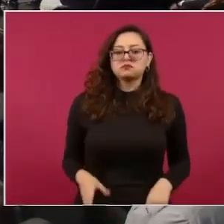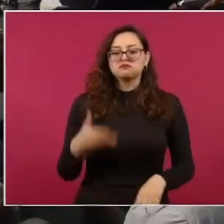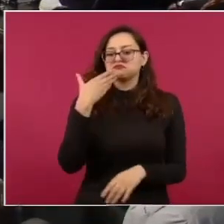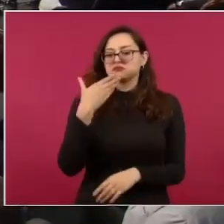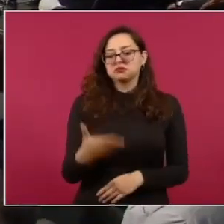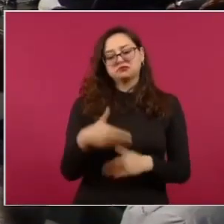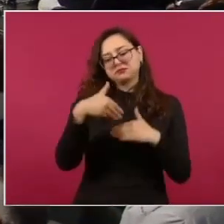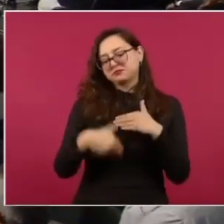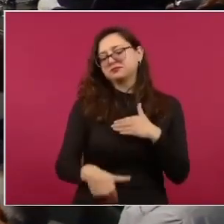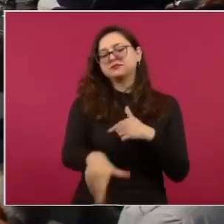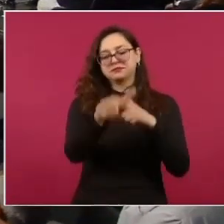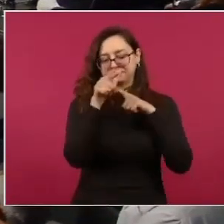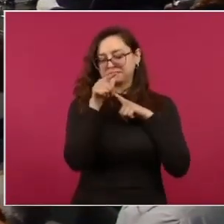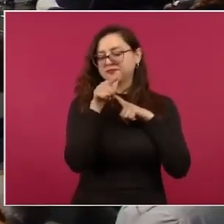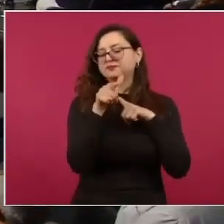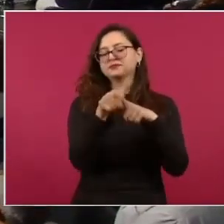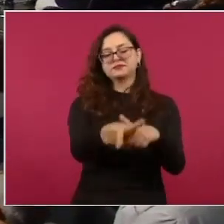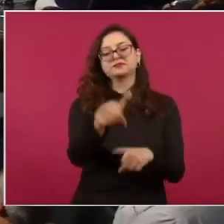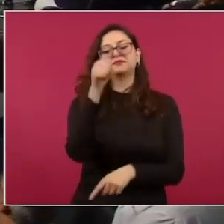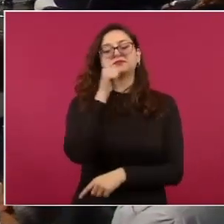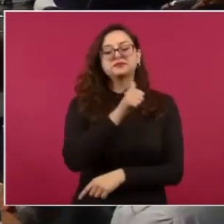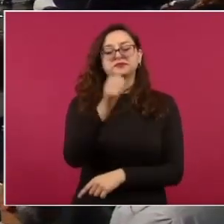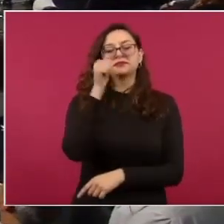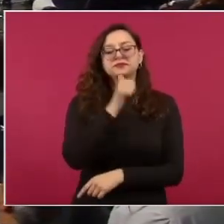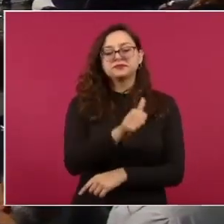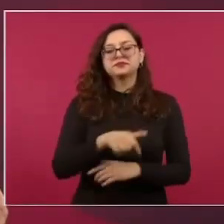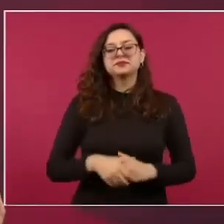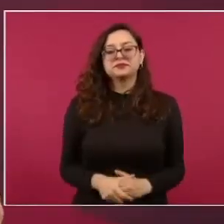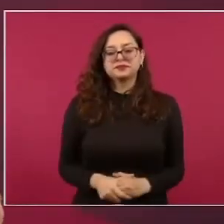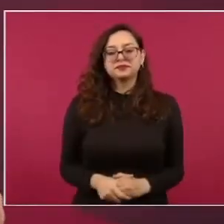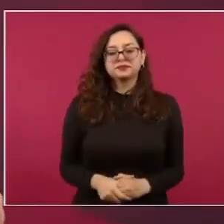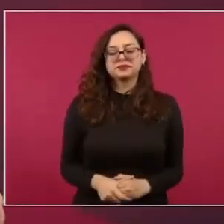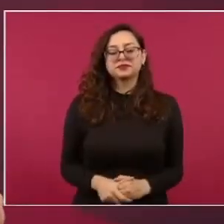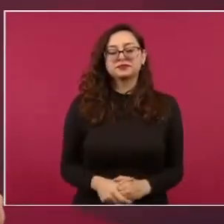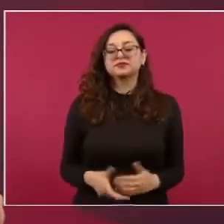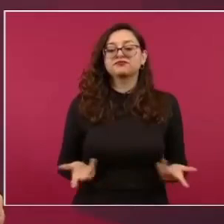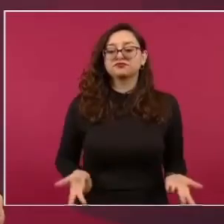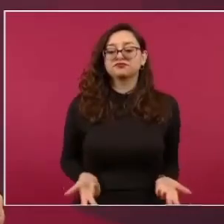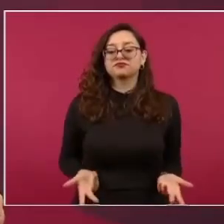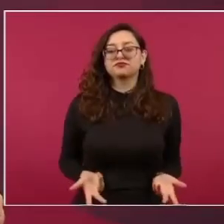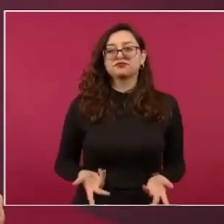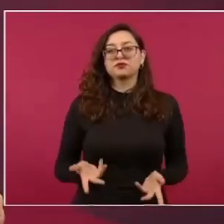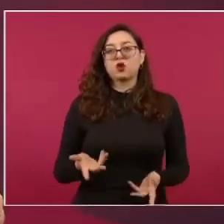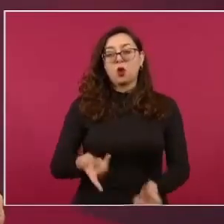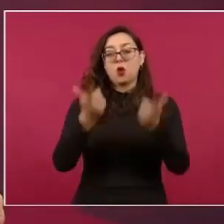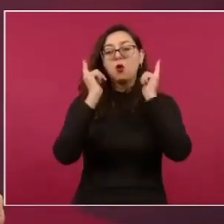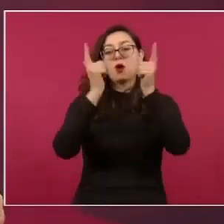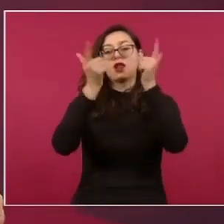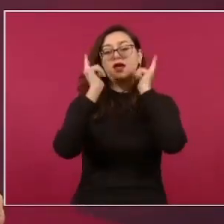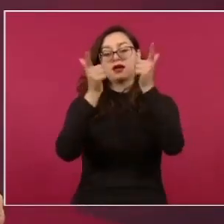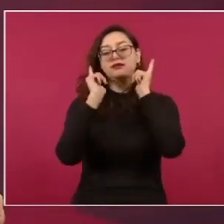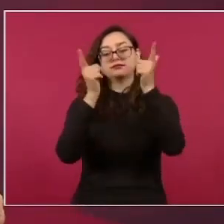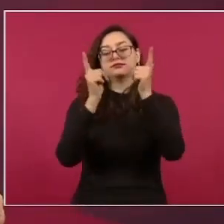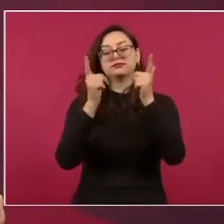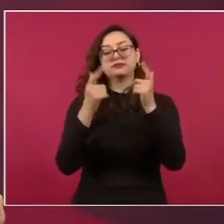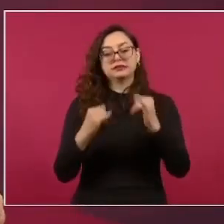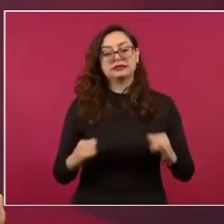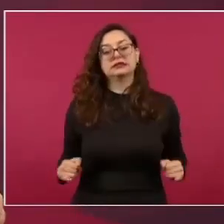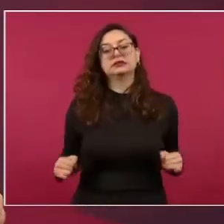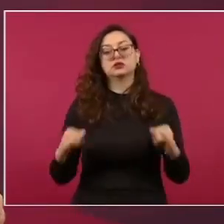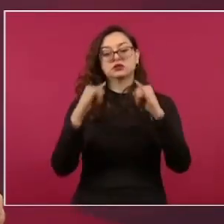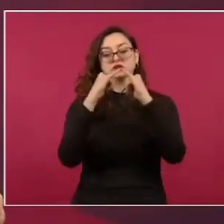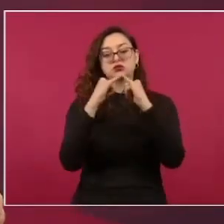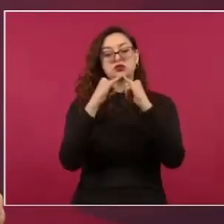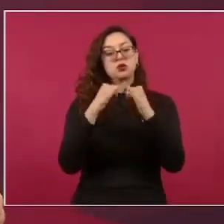seguir siendo siempre. Y la verdad, yo deseo que esta institución, suceda lo